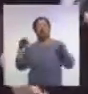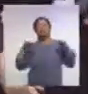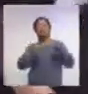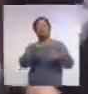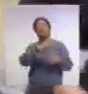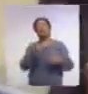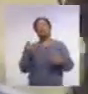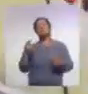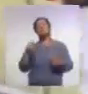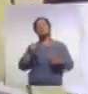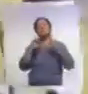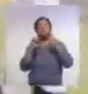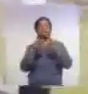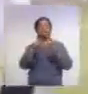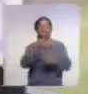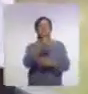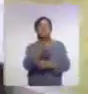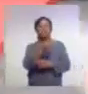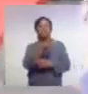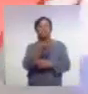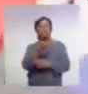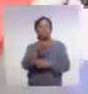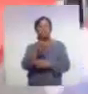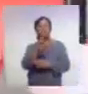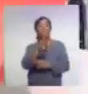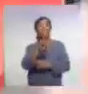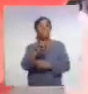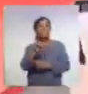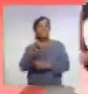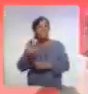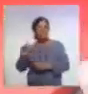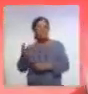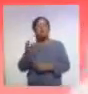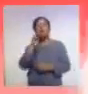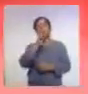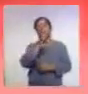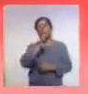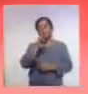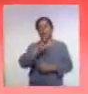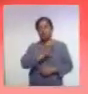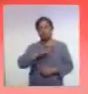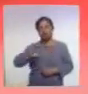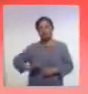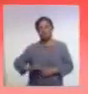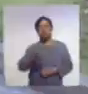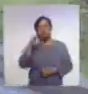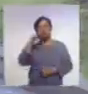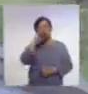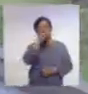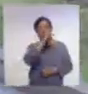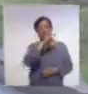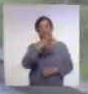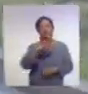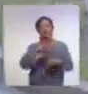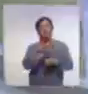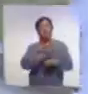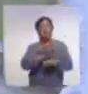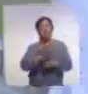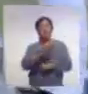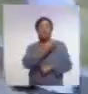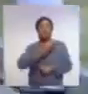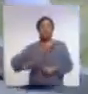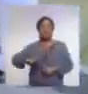Relaciones Exteriores del BRICS, compuesta por Brasil, Rusia, India, China y Sudáfrica, que precede a lo que los presidentes de estas